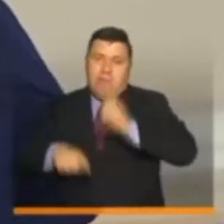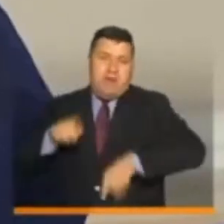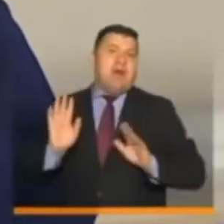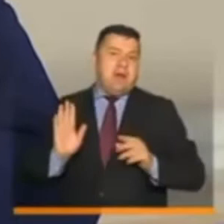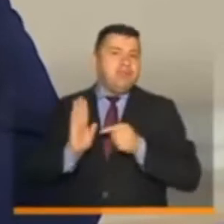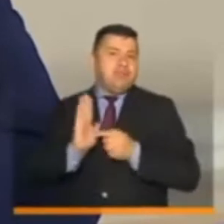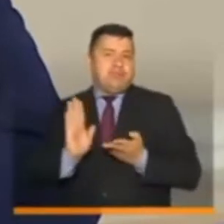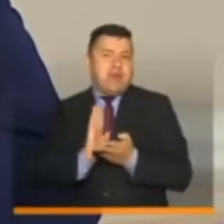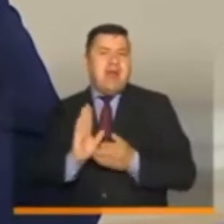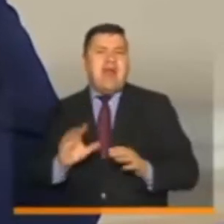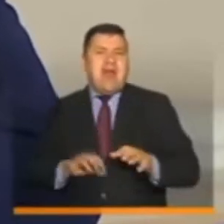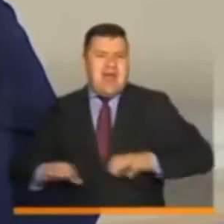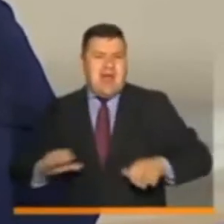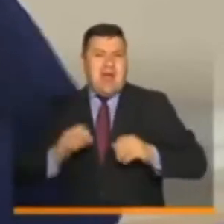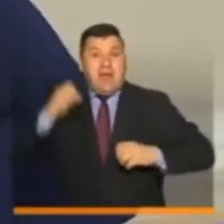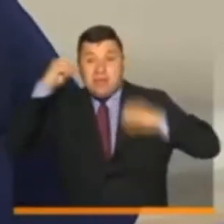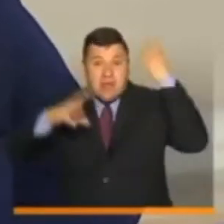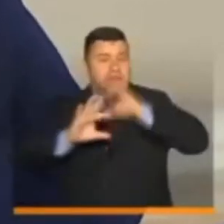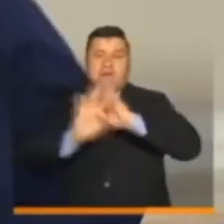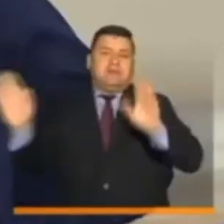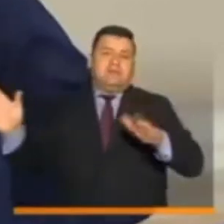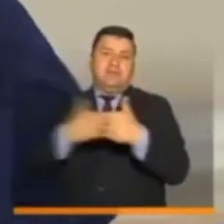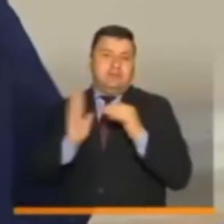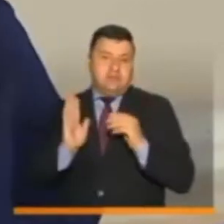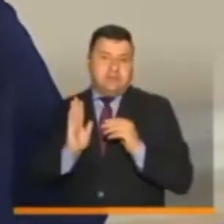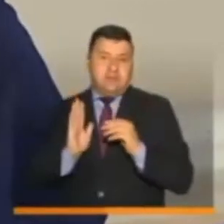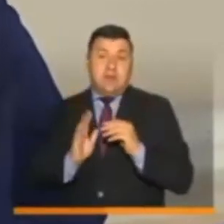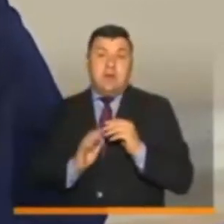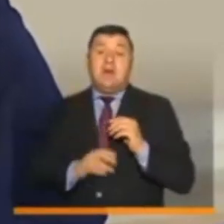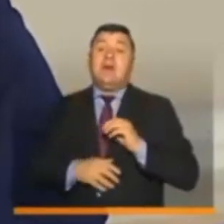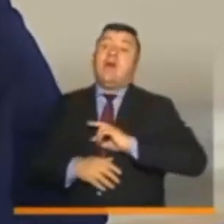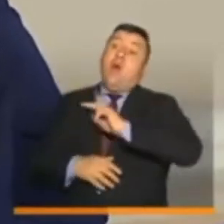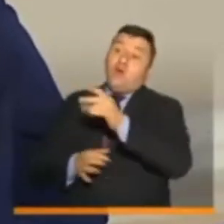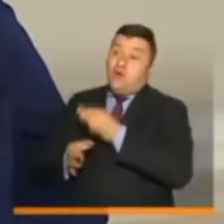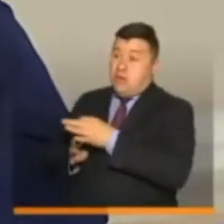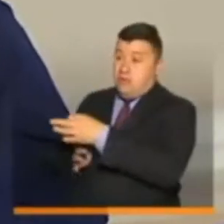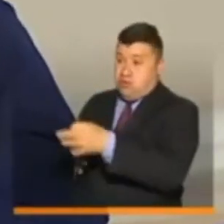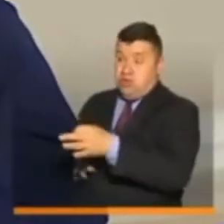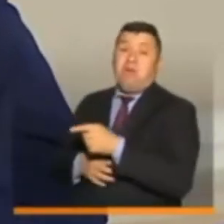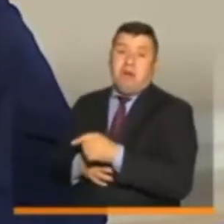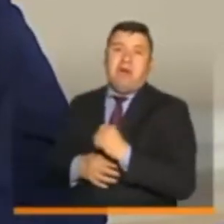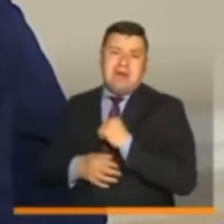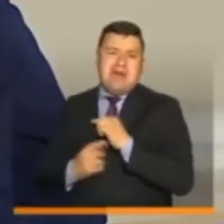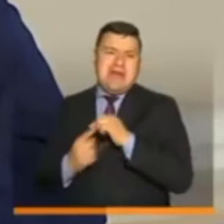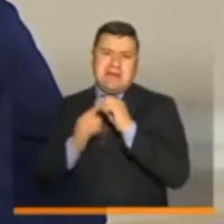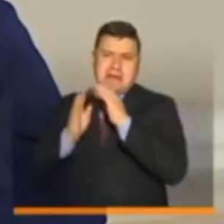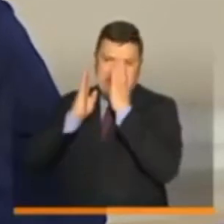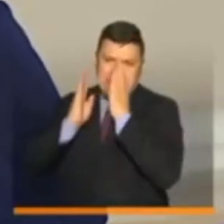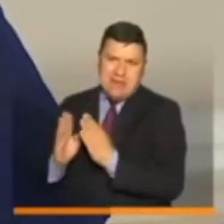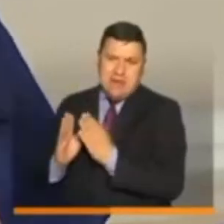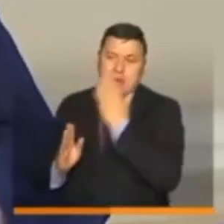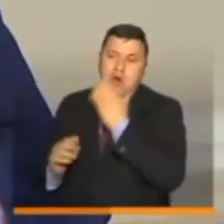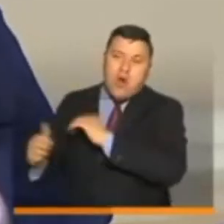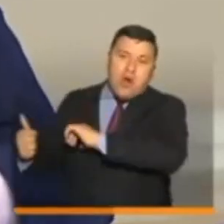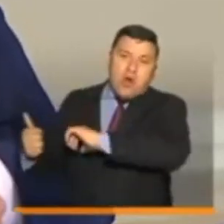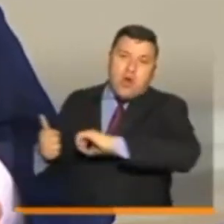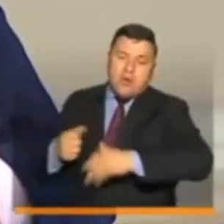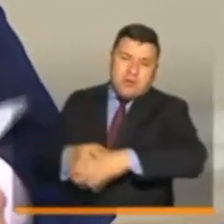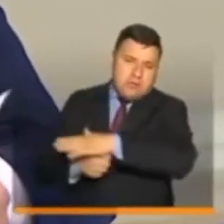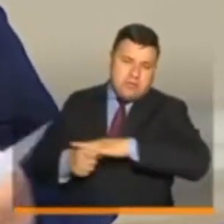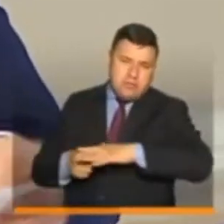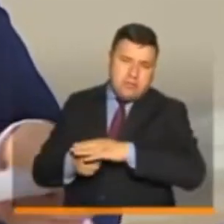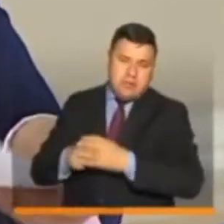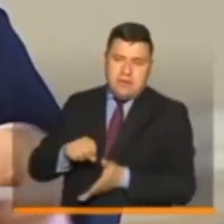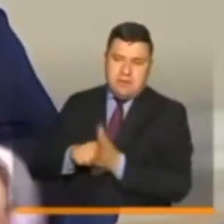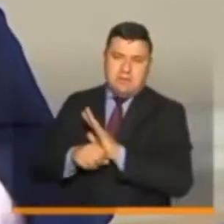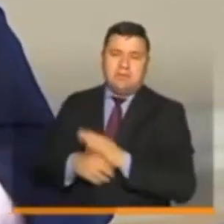También se restringe la actividad de las discotecas. En el resto de municipios del país va a haber una especial atención al comportamiento de